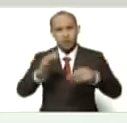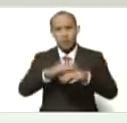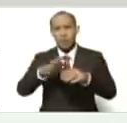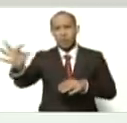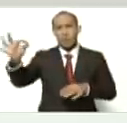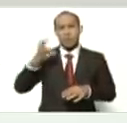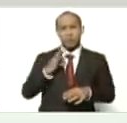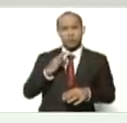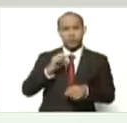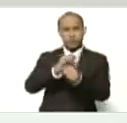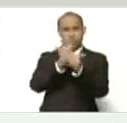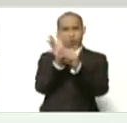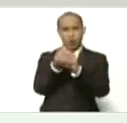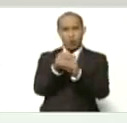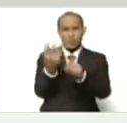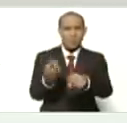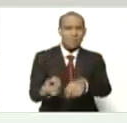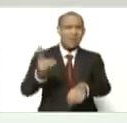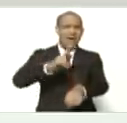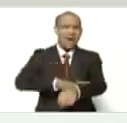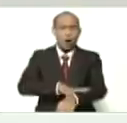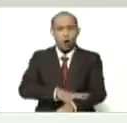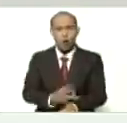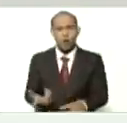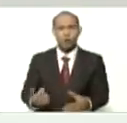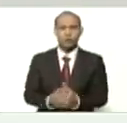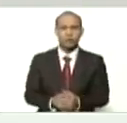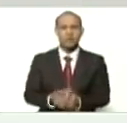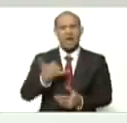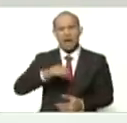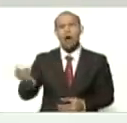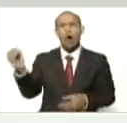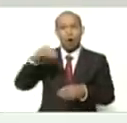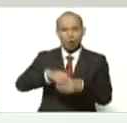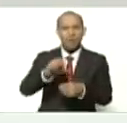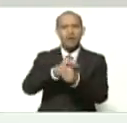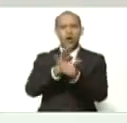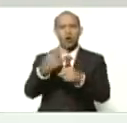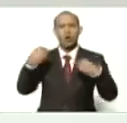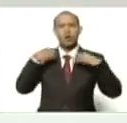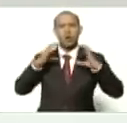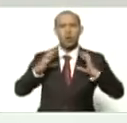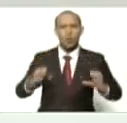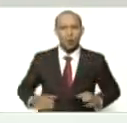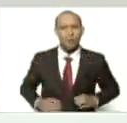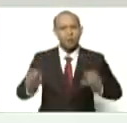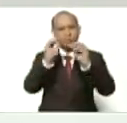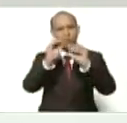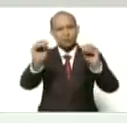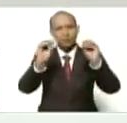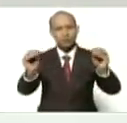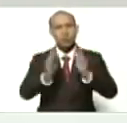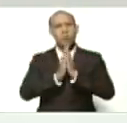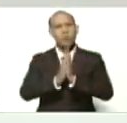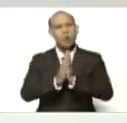protecciones que ya generó el cuerpo por haberse contagiado con el cob y 19 así que el llamado permanente es que tenemos que